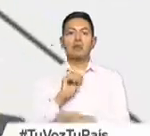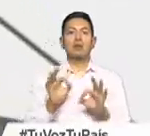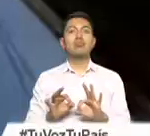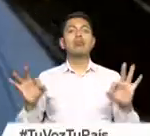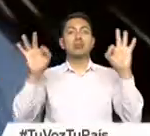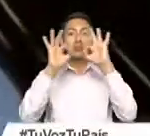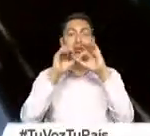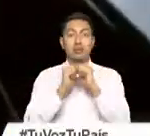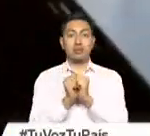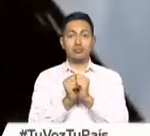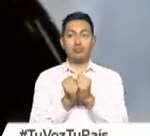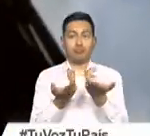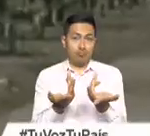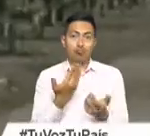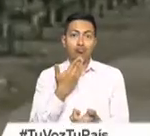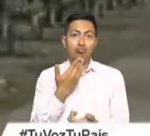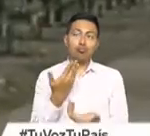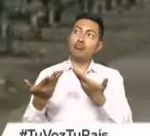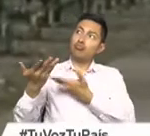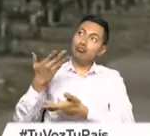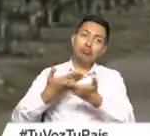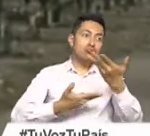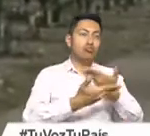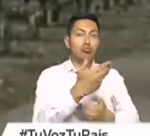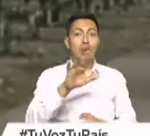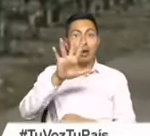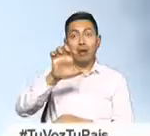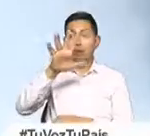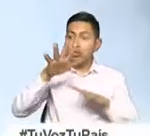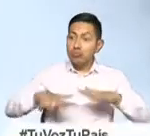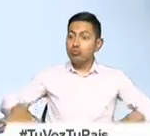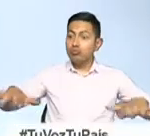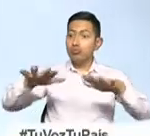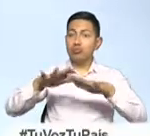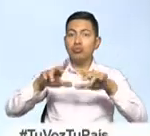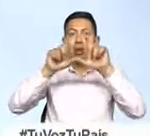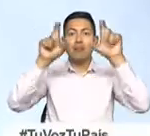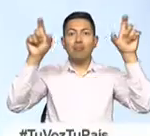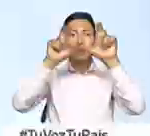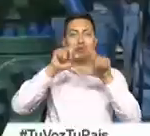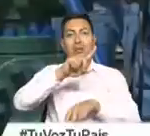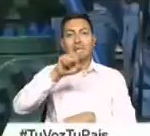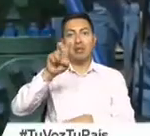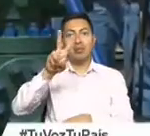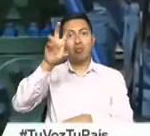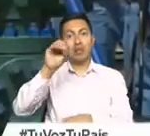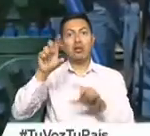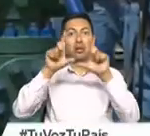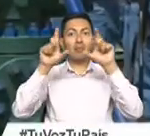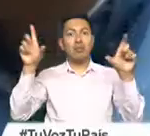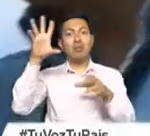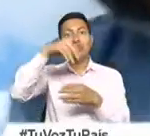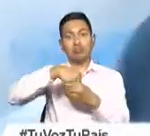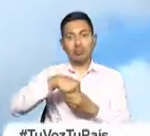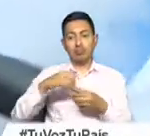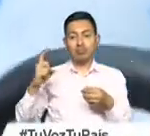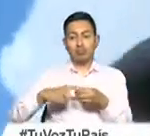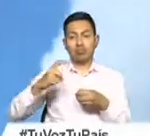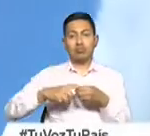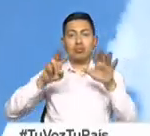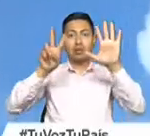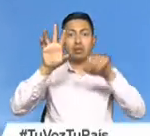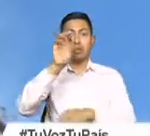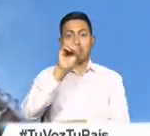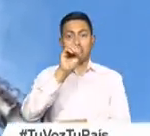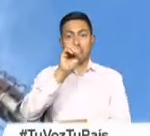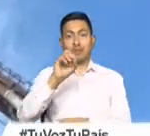la ronda de negociación para 15 campos se registraron 120 empresas asistentes, 70 inscritas y 30 empresas